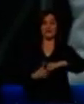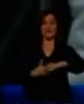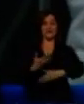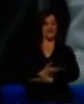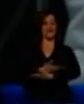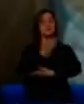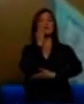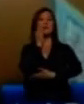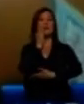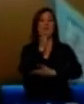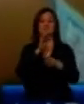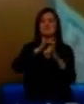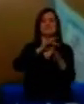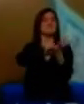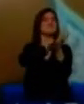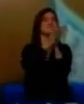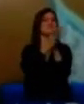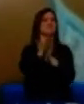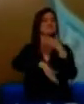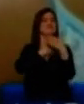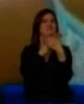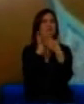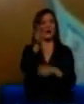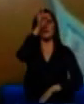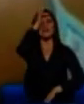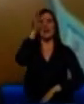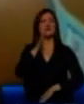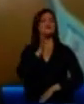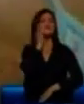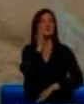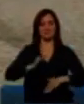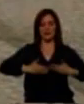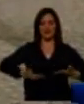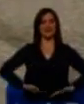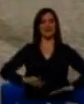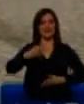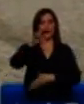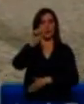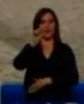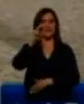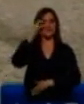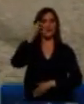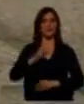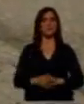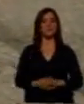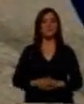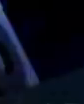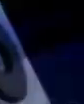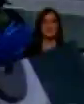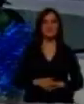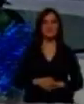su madre están fuera de peligro, internadas en la maternidad del Guasmo. Paul Tutiven, 24 horas.